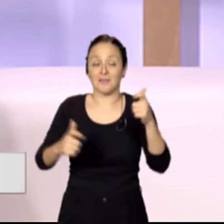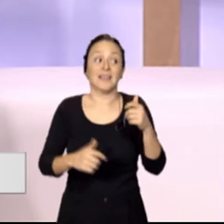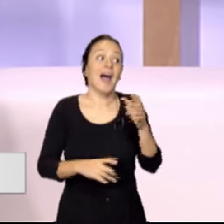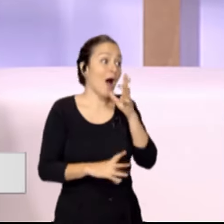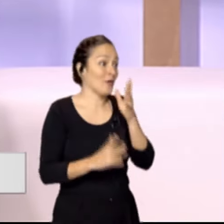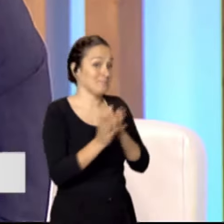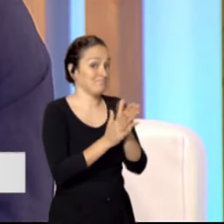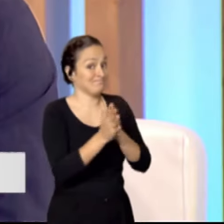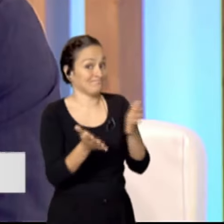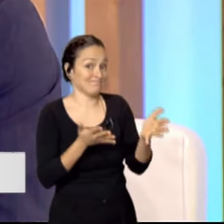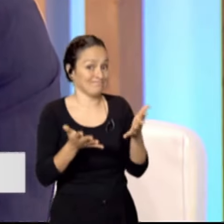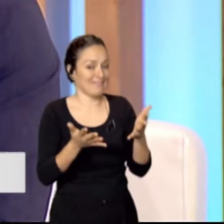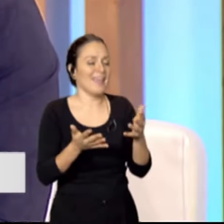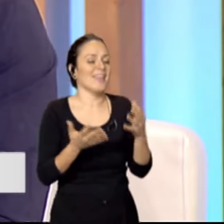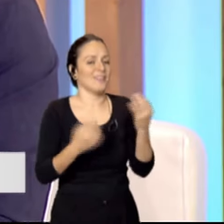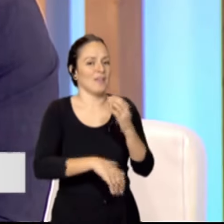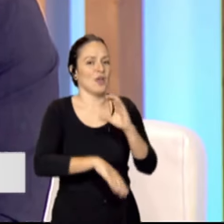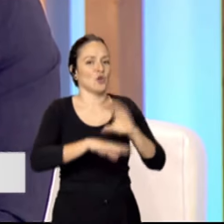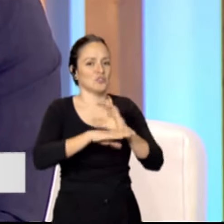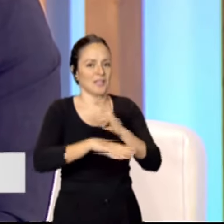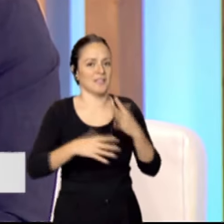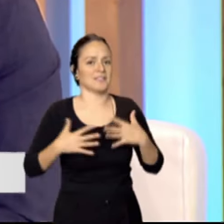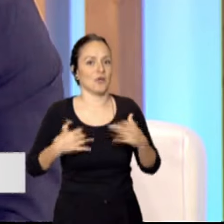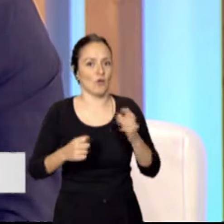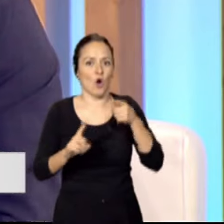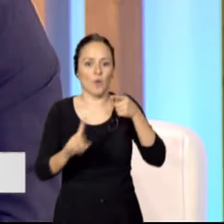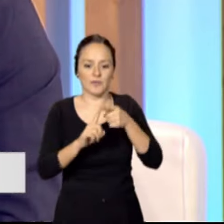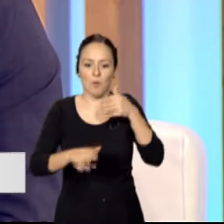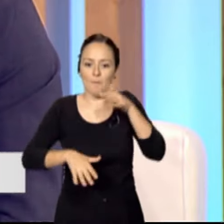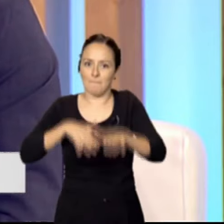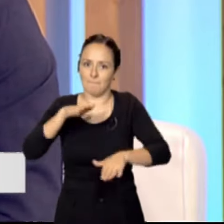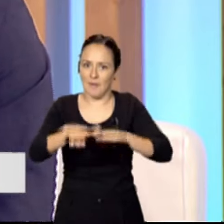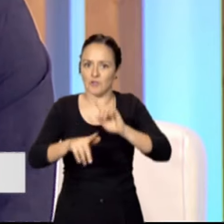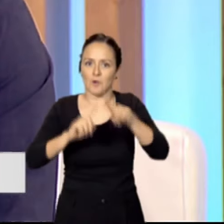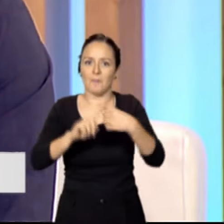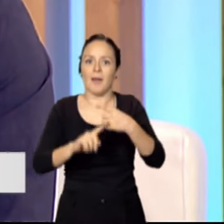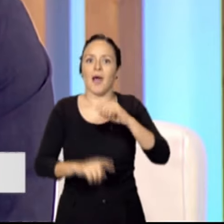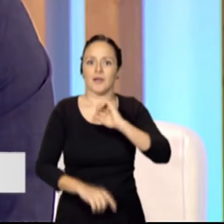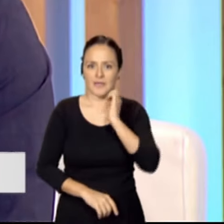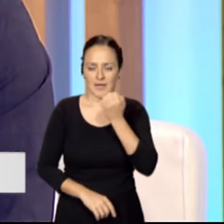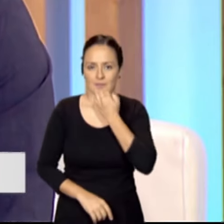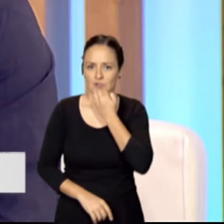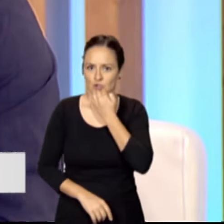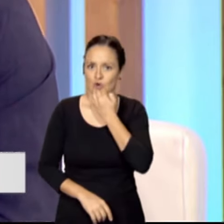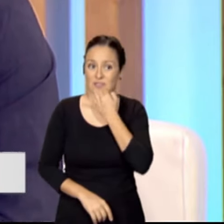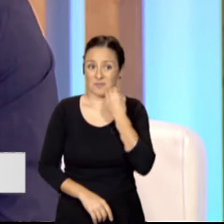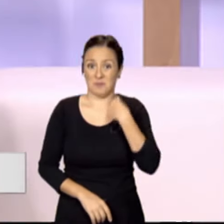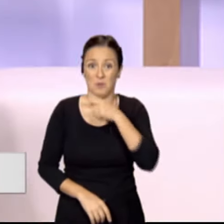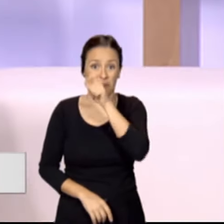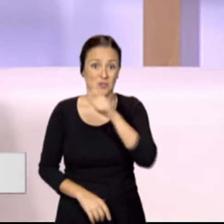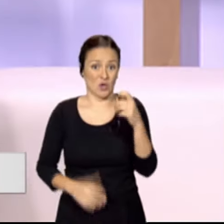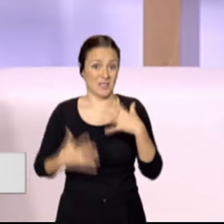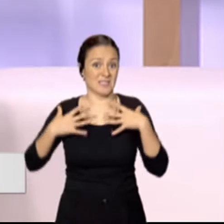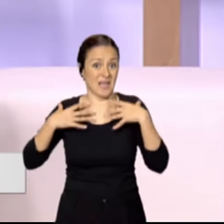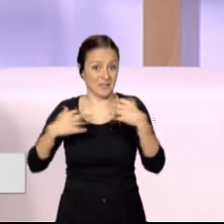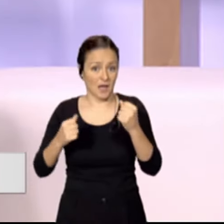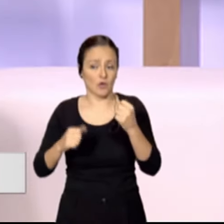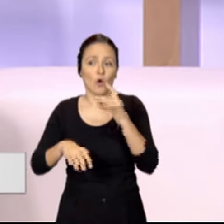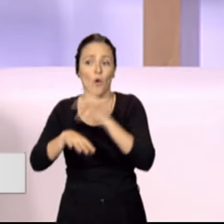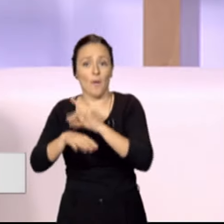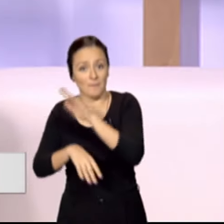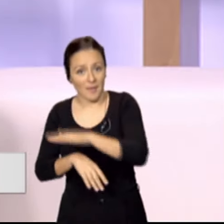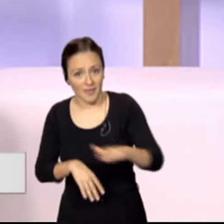desde la consejería de sanidad para dar esos pasos esas reclamaciones que también nacen desde eh los sanitarios desde los pediatras